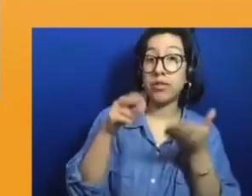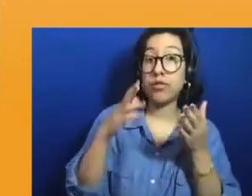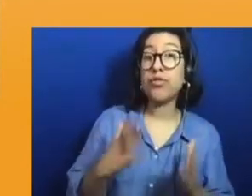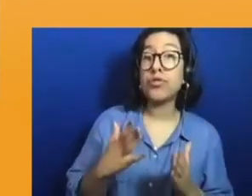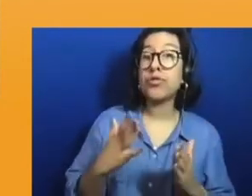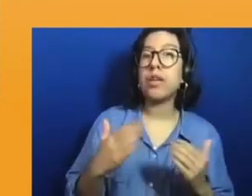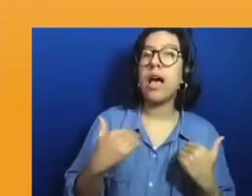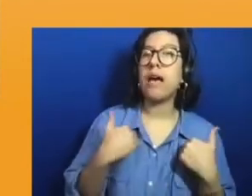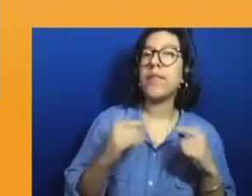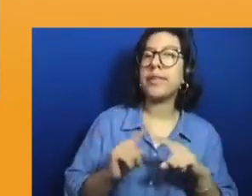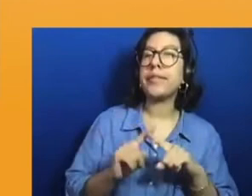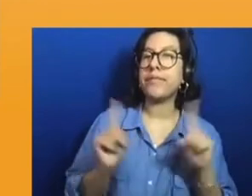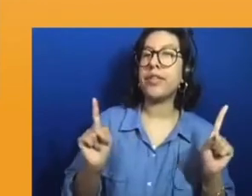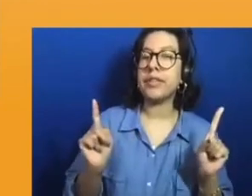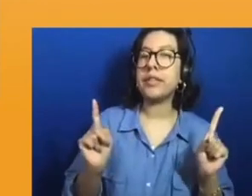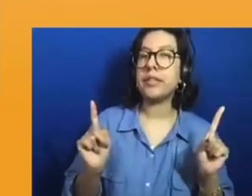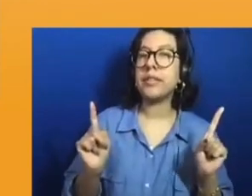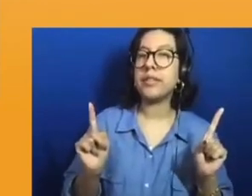de diferencia.